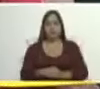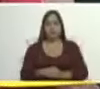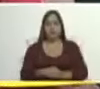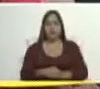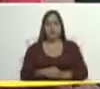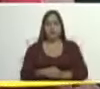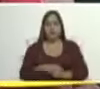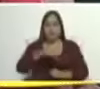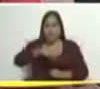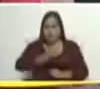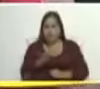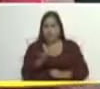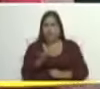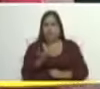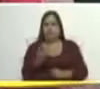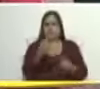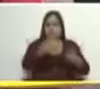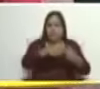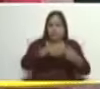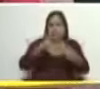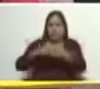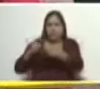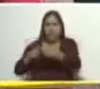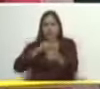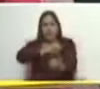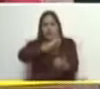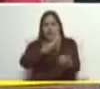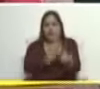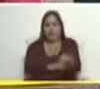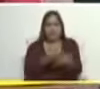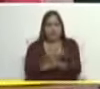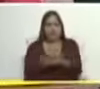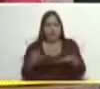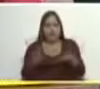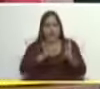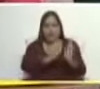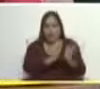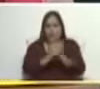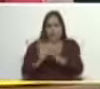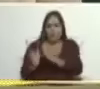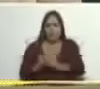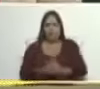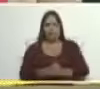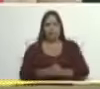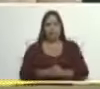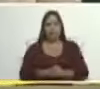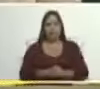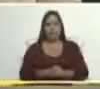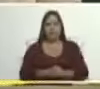pueden también unirse para fortalecer esta maravillosa organización.